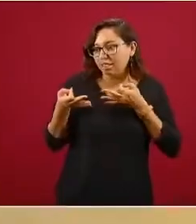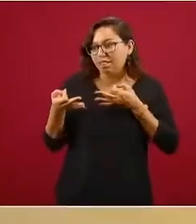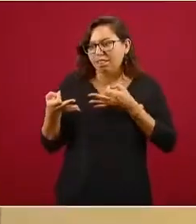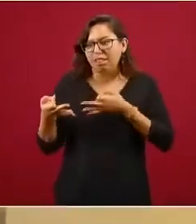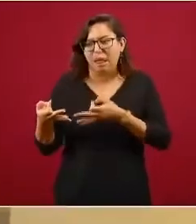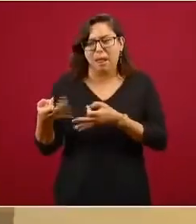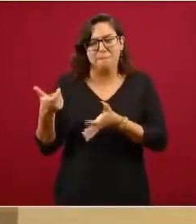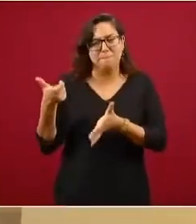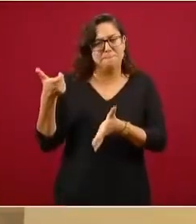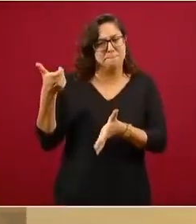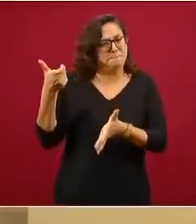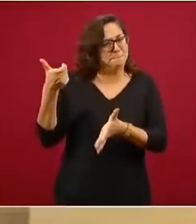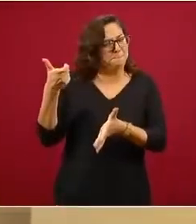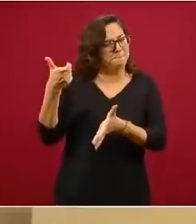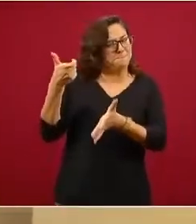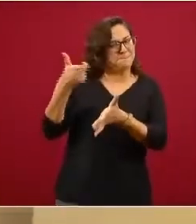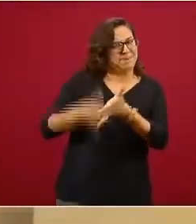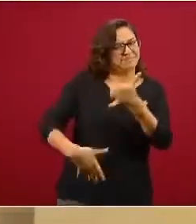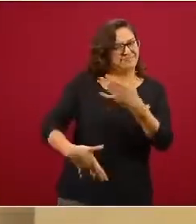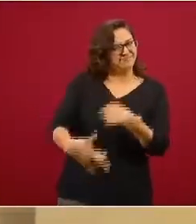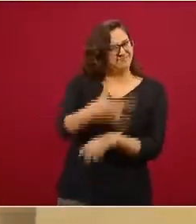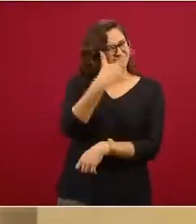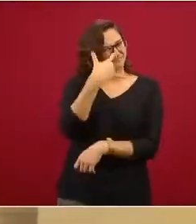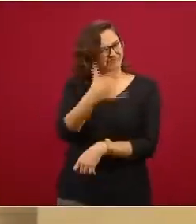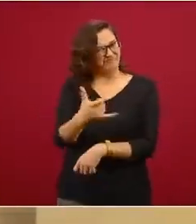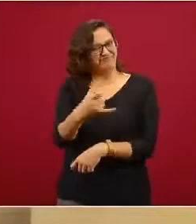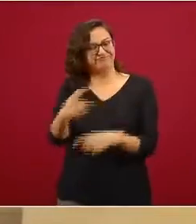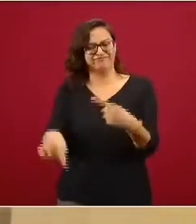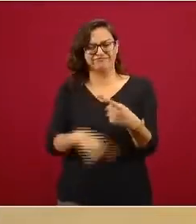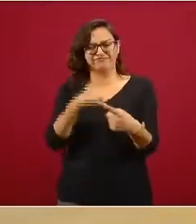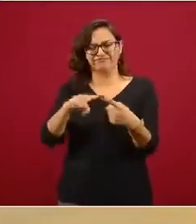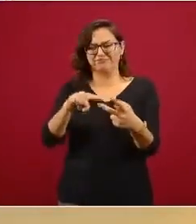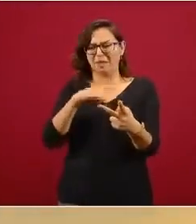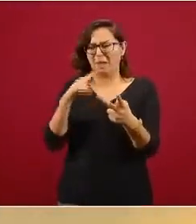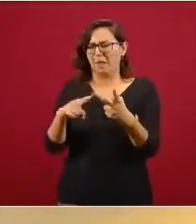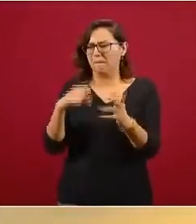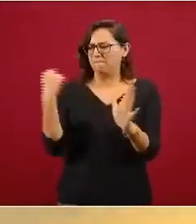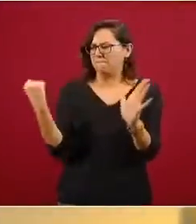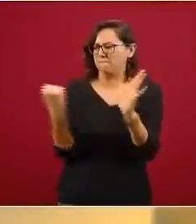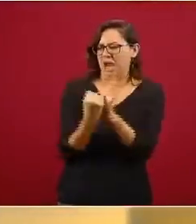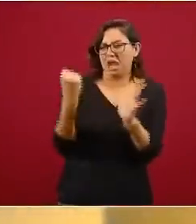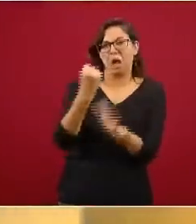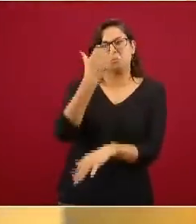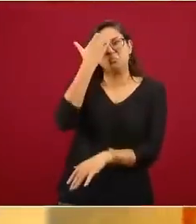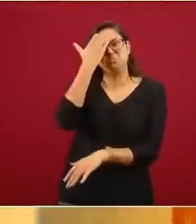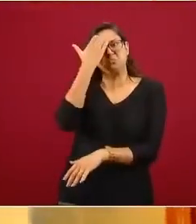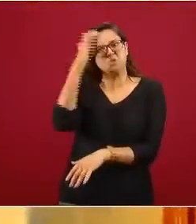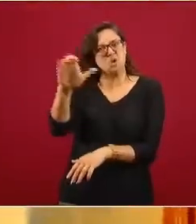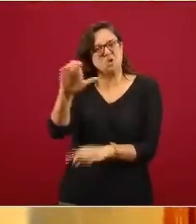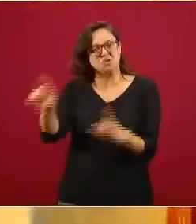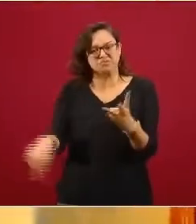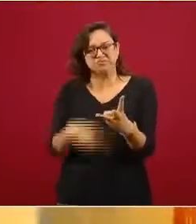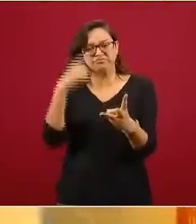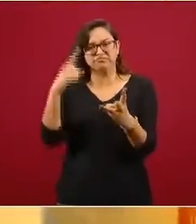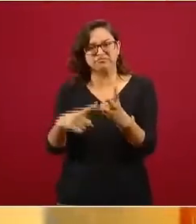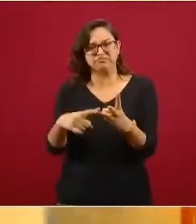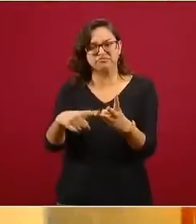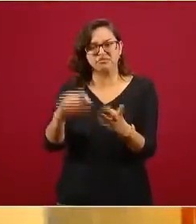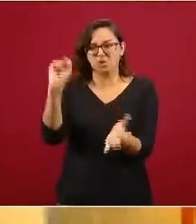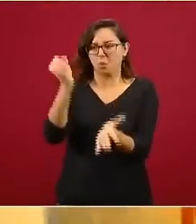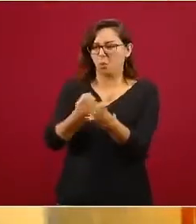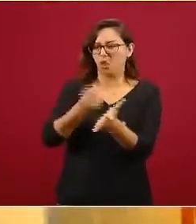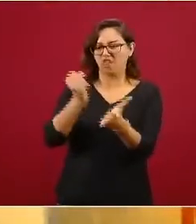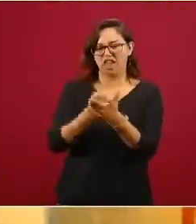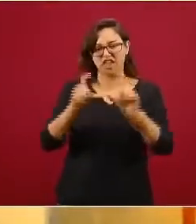verdad, ¿no? De marcas desconocidas, el alcohol que la etiqueta no cumple con los requisitos